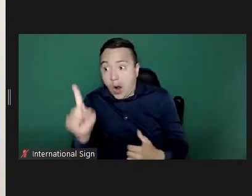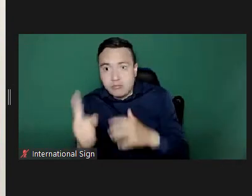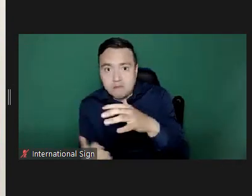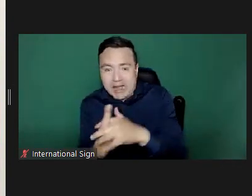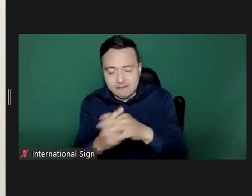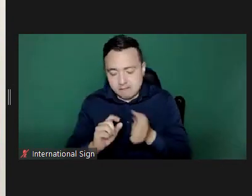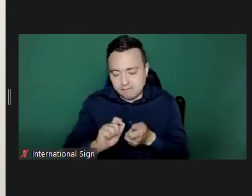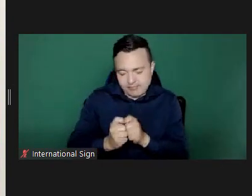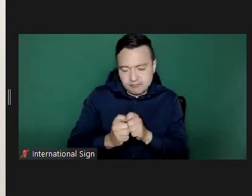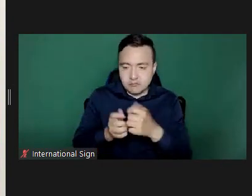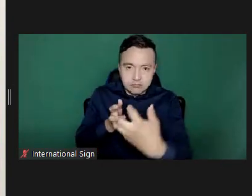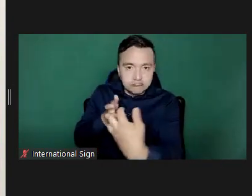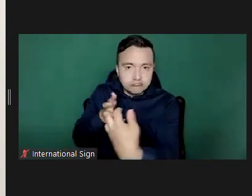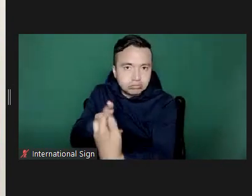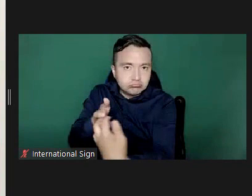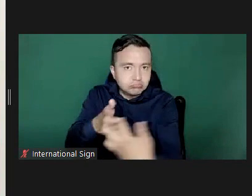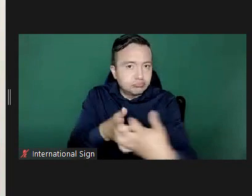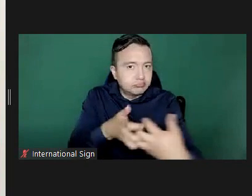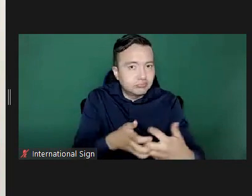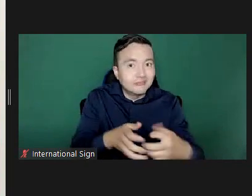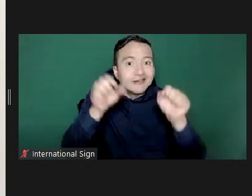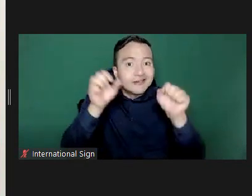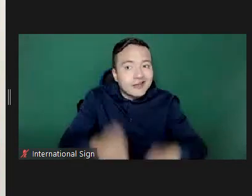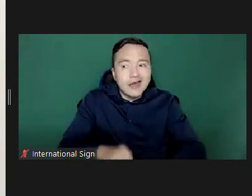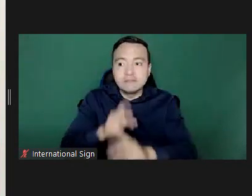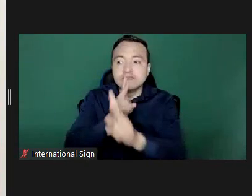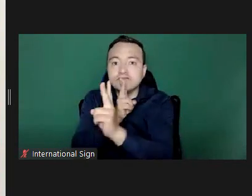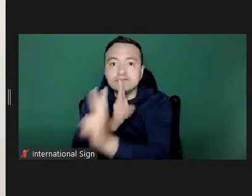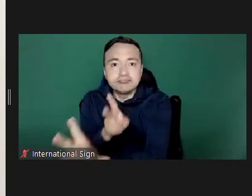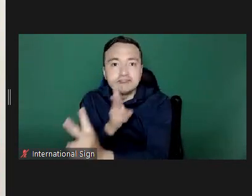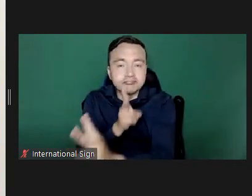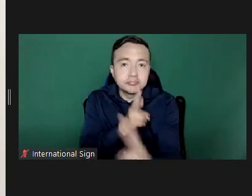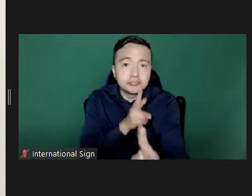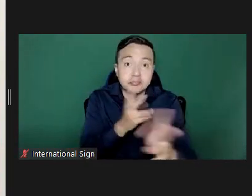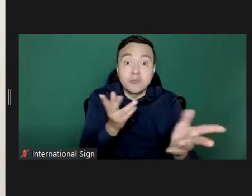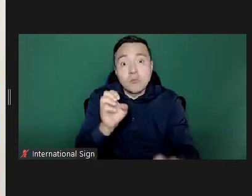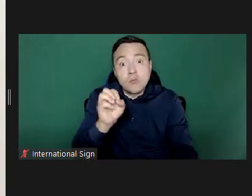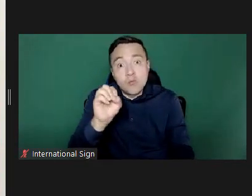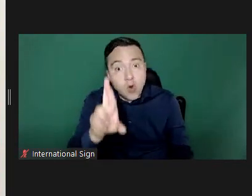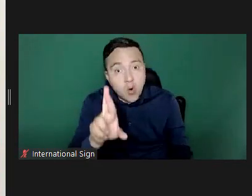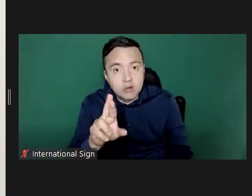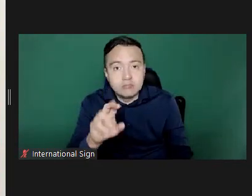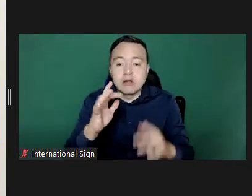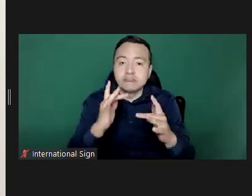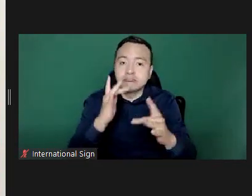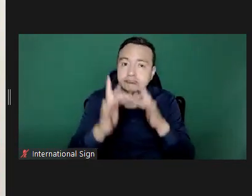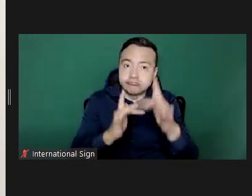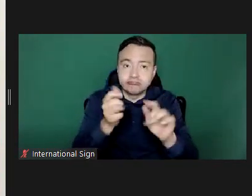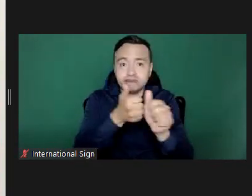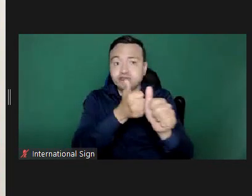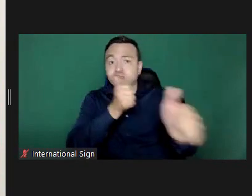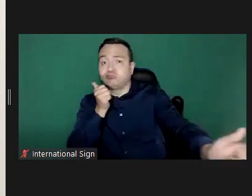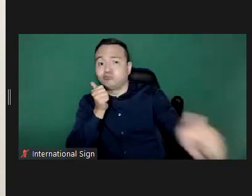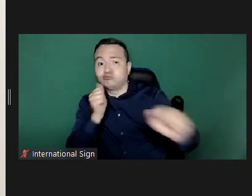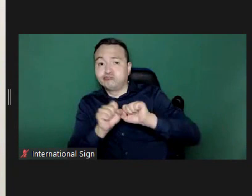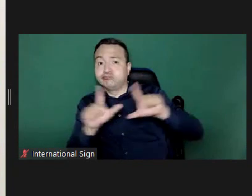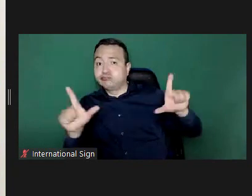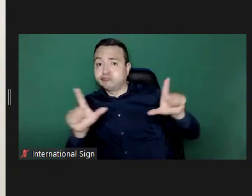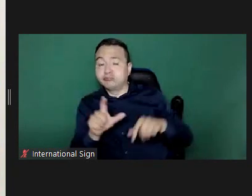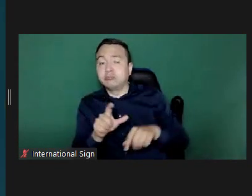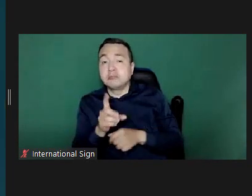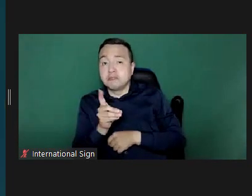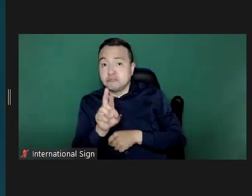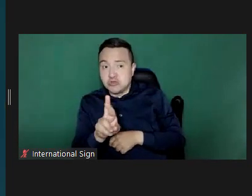sólida, más oportuna, usando telemedicina, teleeco, capacitación y